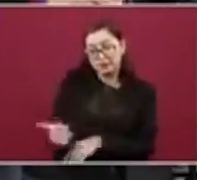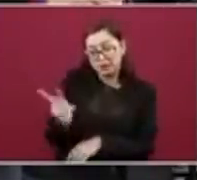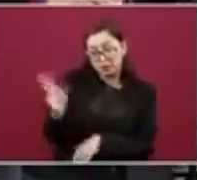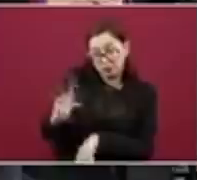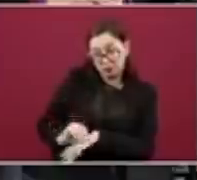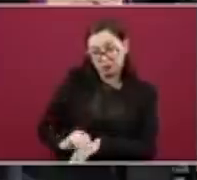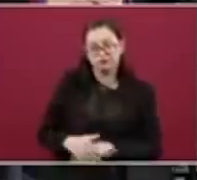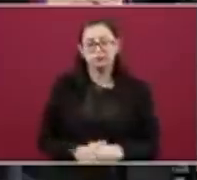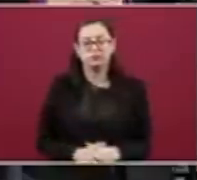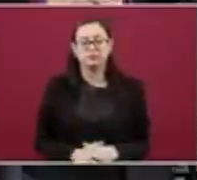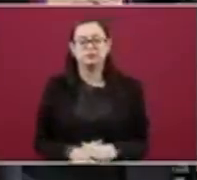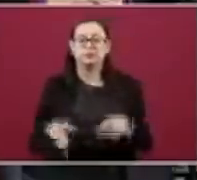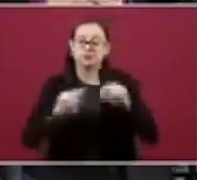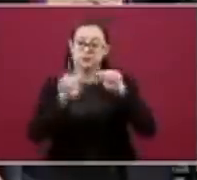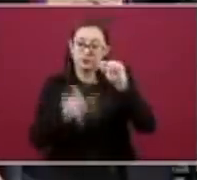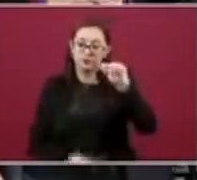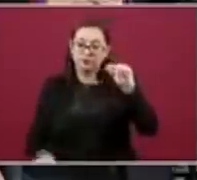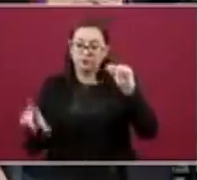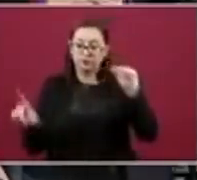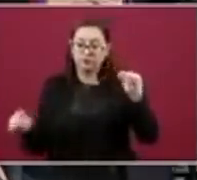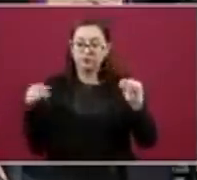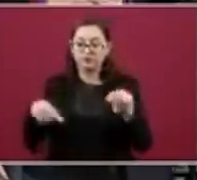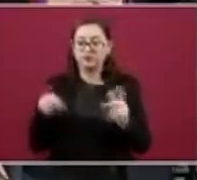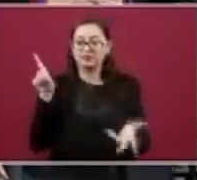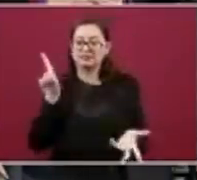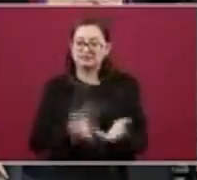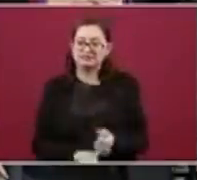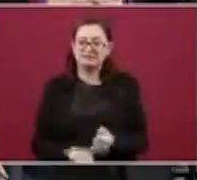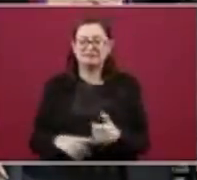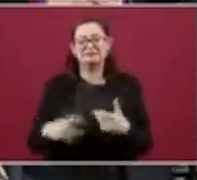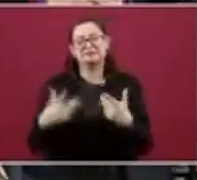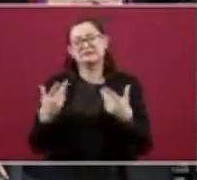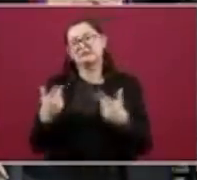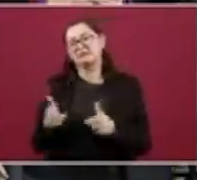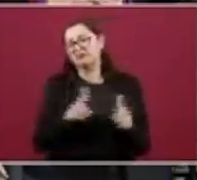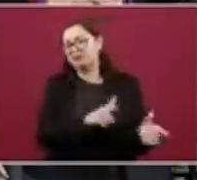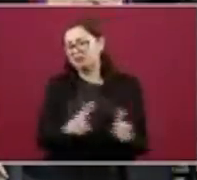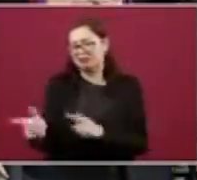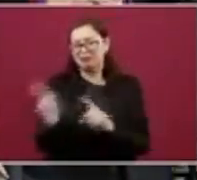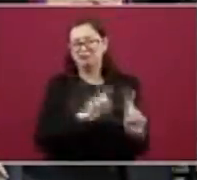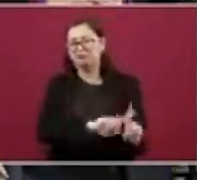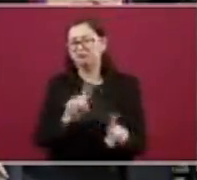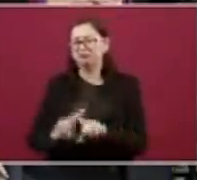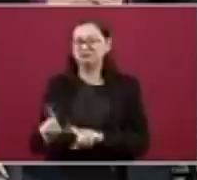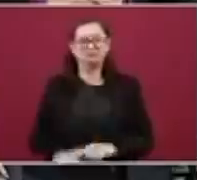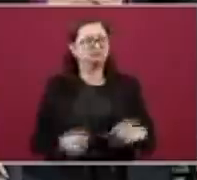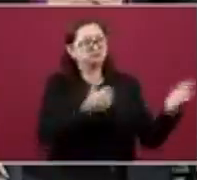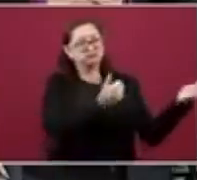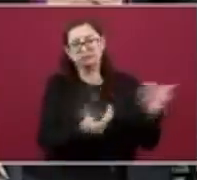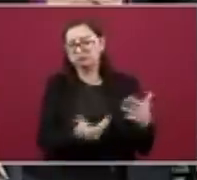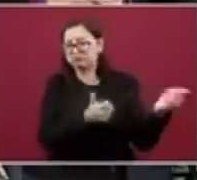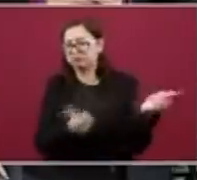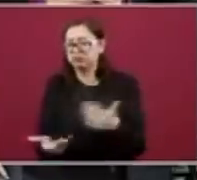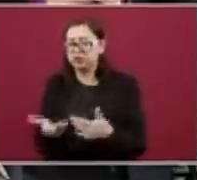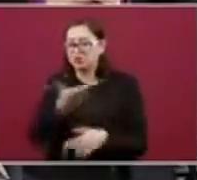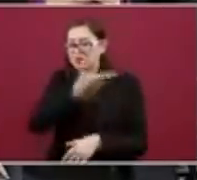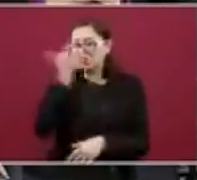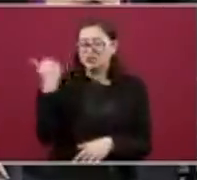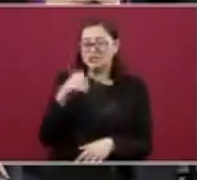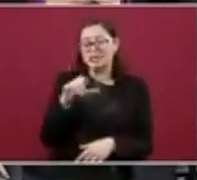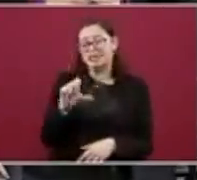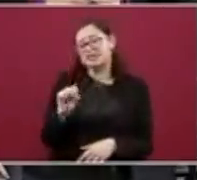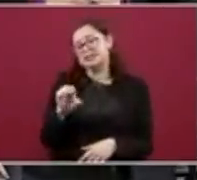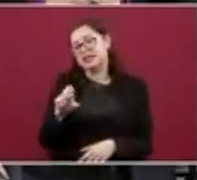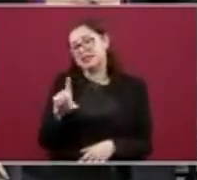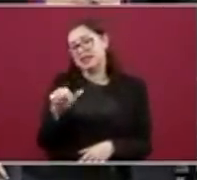es gracias también a miles de armamentos que llegan a nuestro territorio. No sé si la Secretaría de Defensa y la